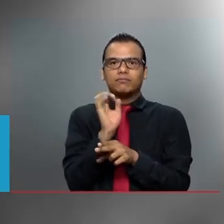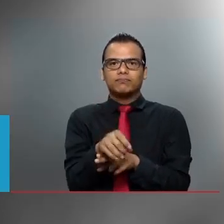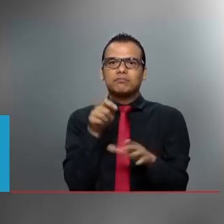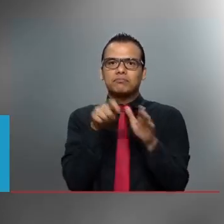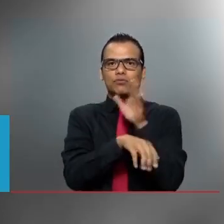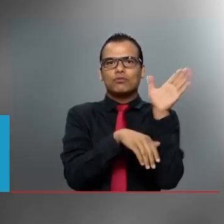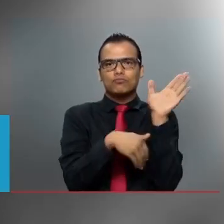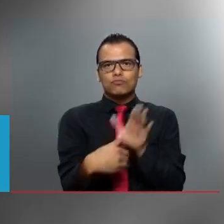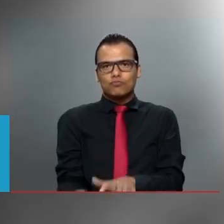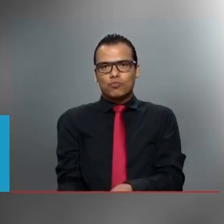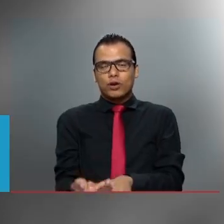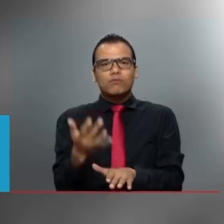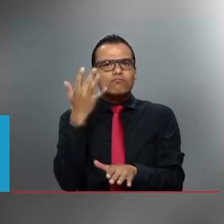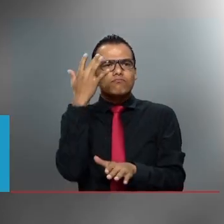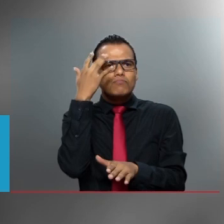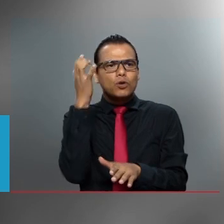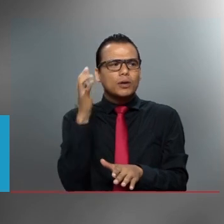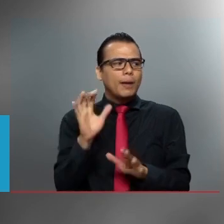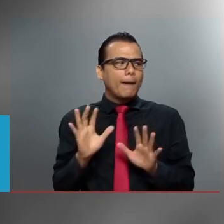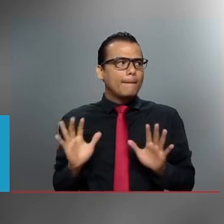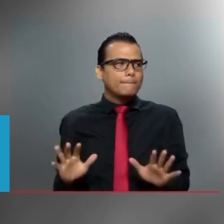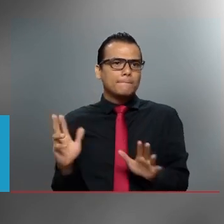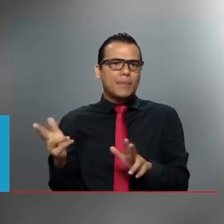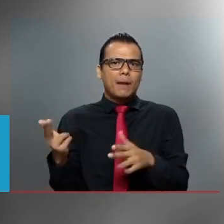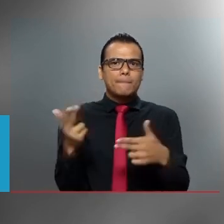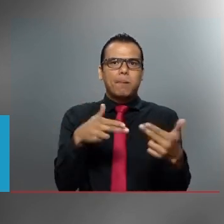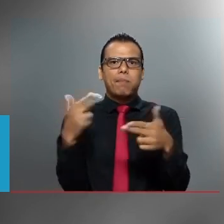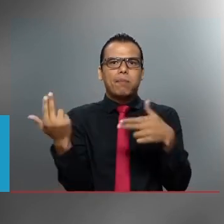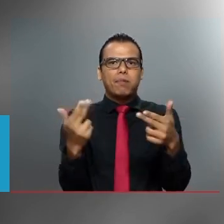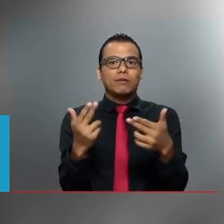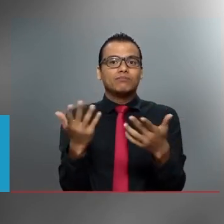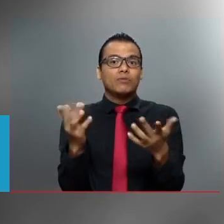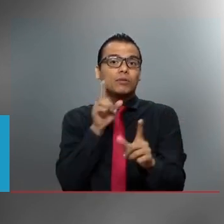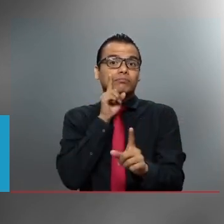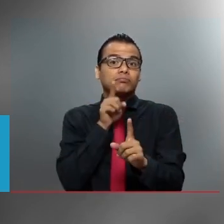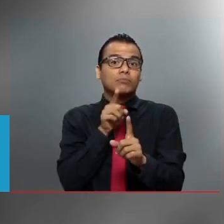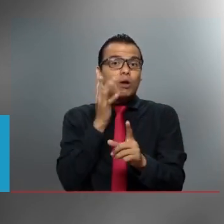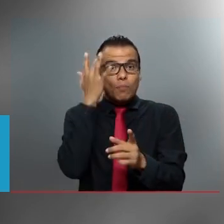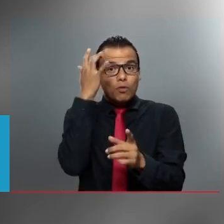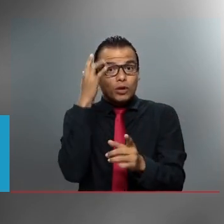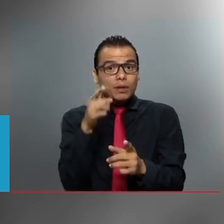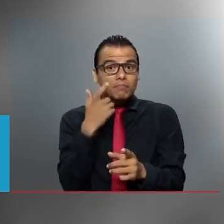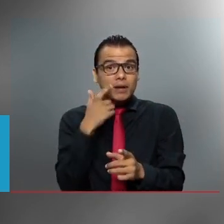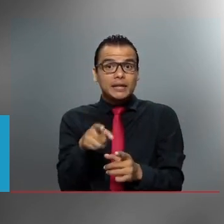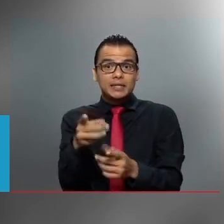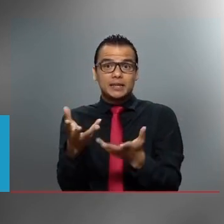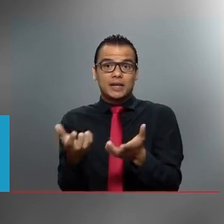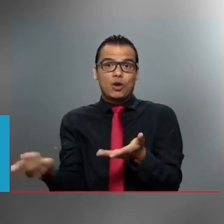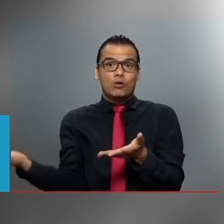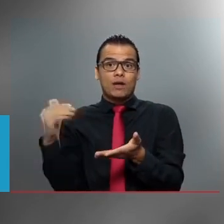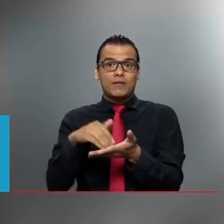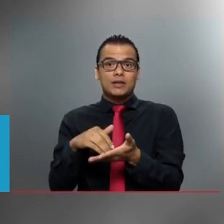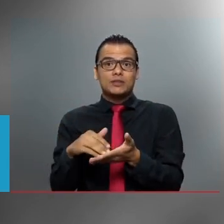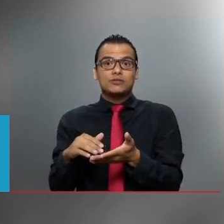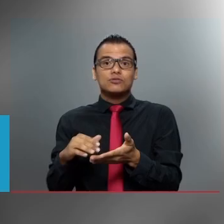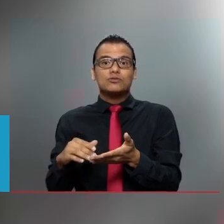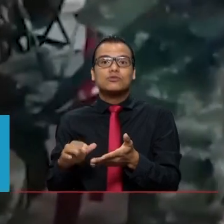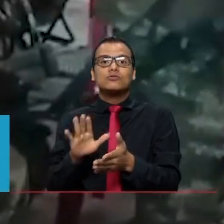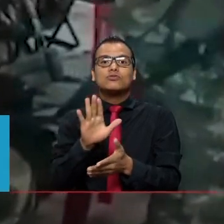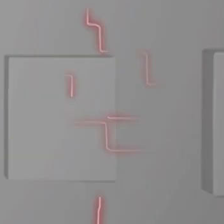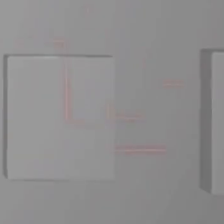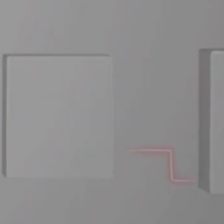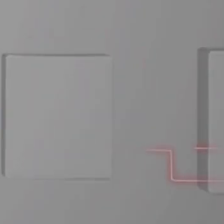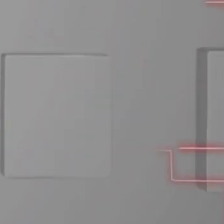autoridades investigan si el homicidio estaría relacionado con su intención de llegar de nuevo a la alcaldía municipal con un movimiento ciudadano.